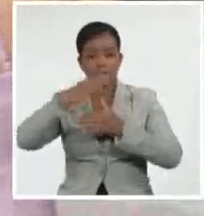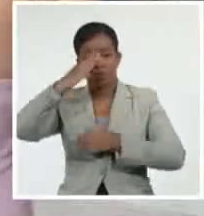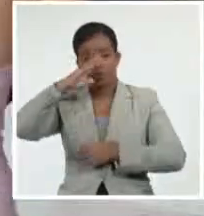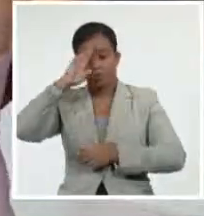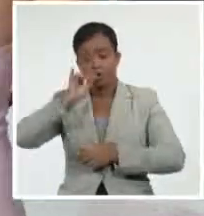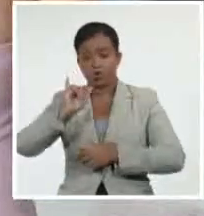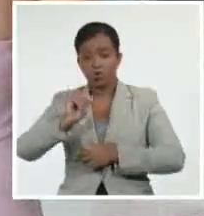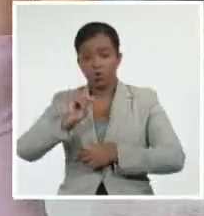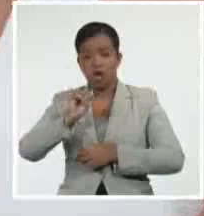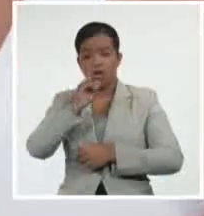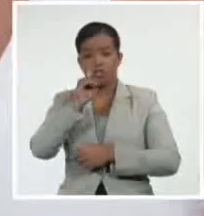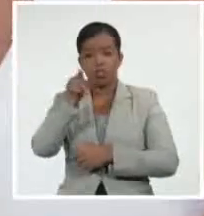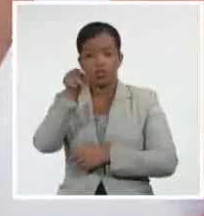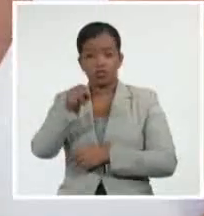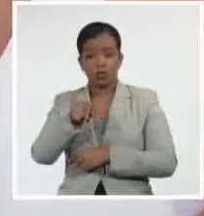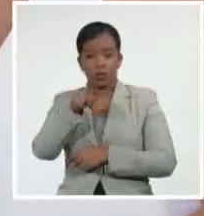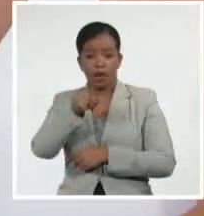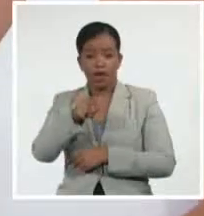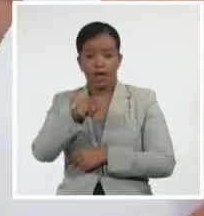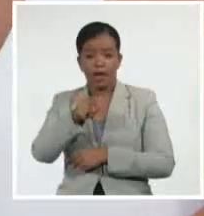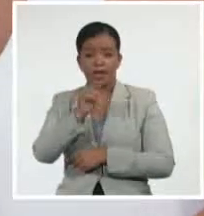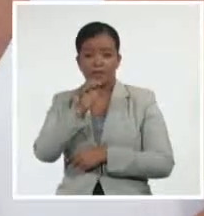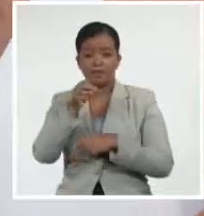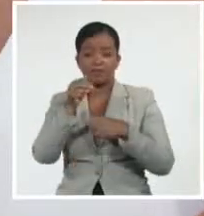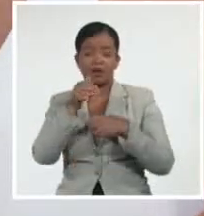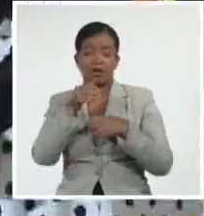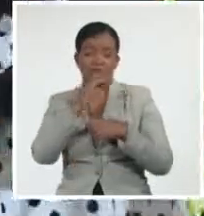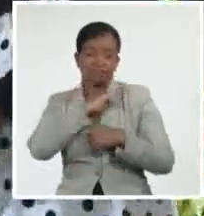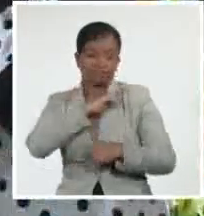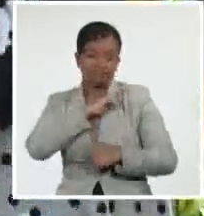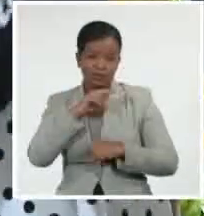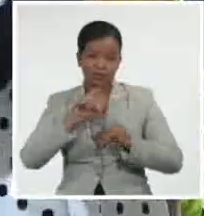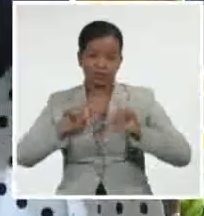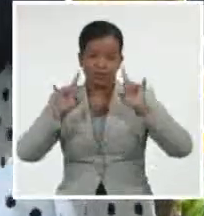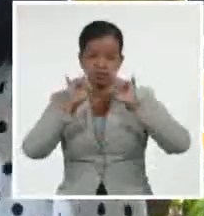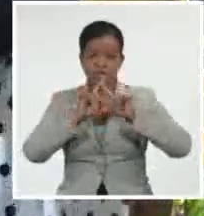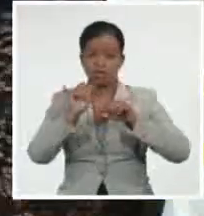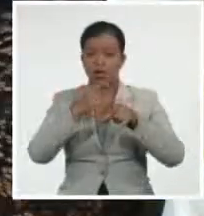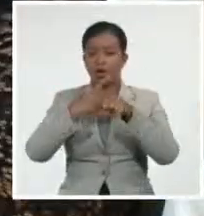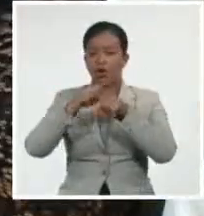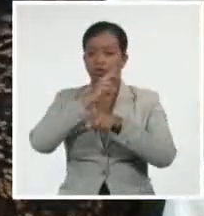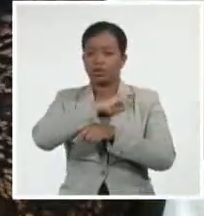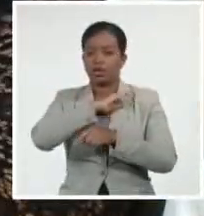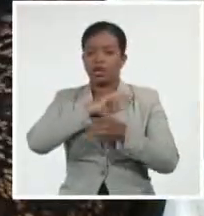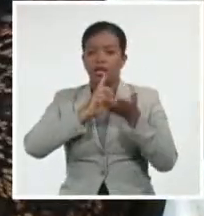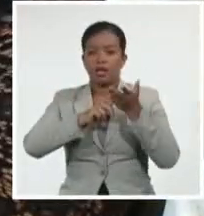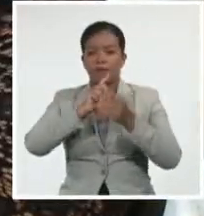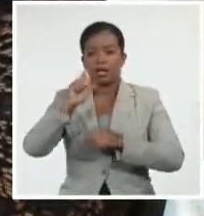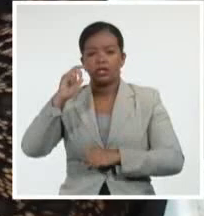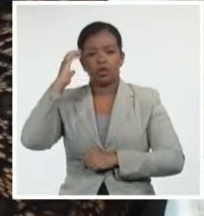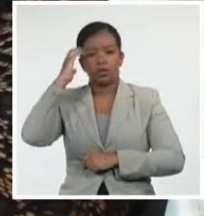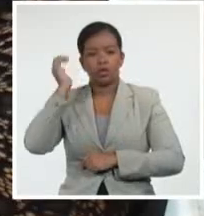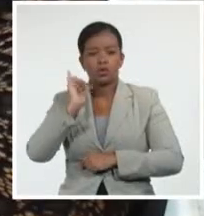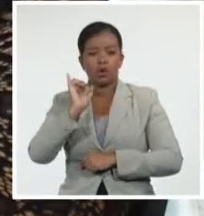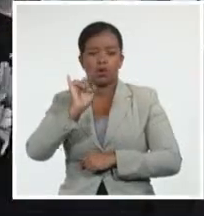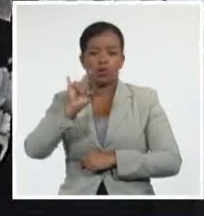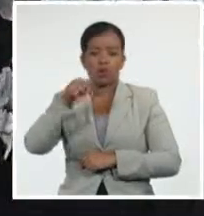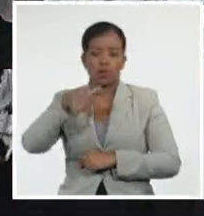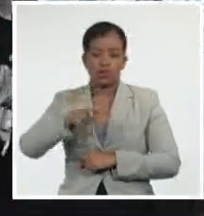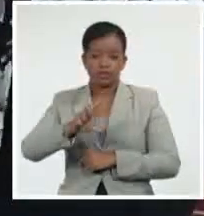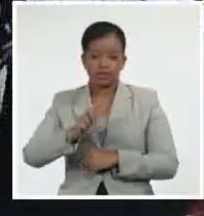en ciencias Diana Sedal Llanes, rectora del Alma Mater Oriental, y otros dirigentes del Partido Gobierno y la Unión de Jóvenes